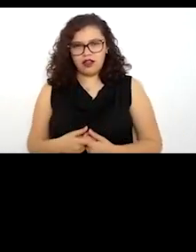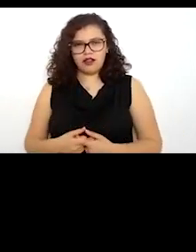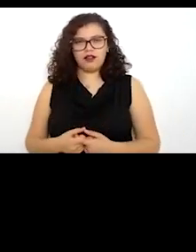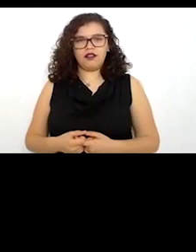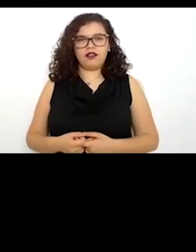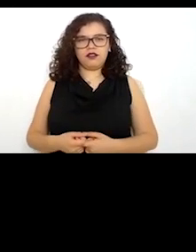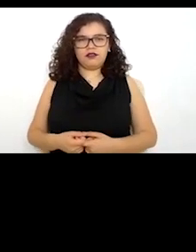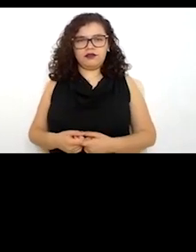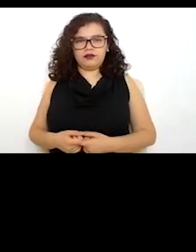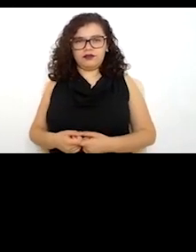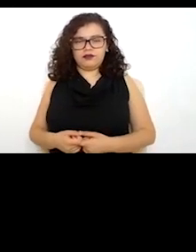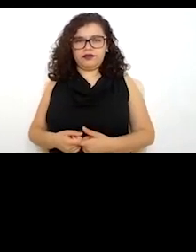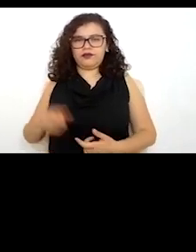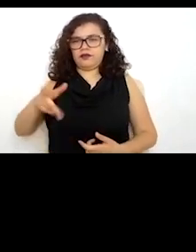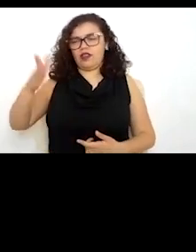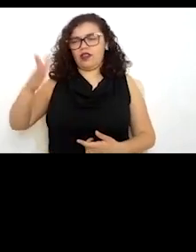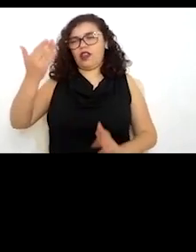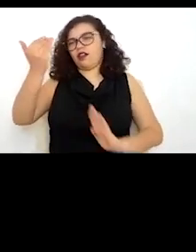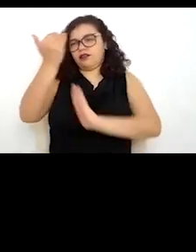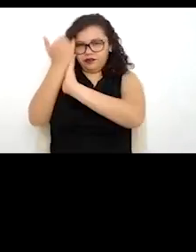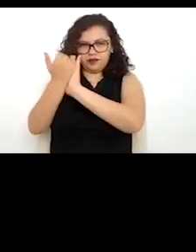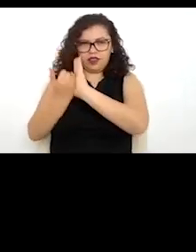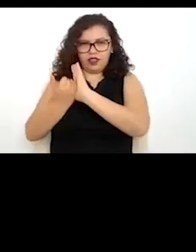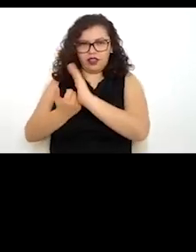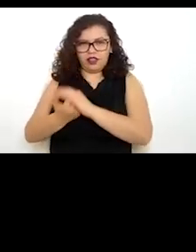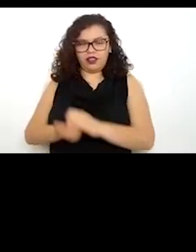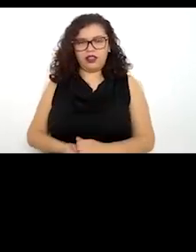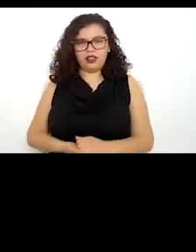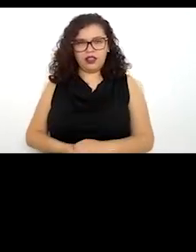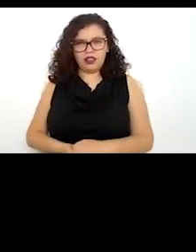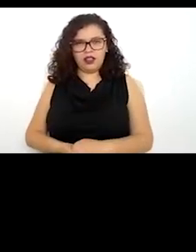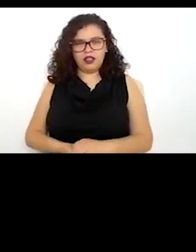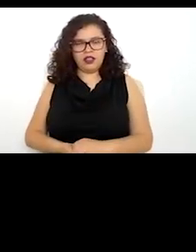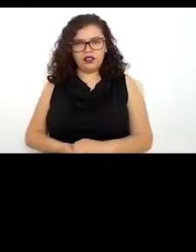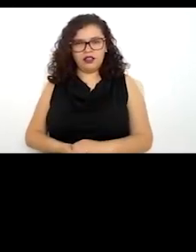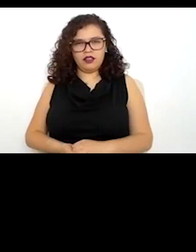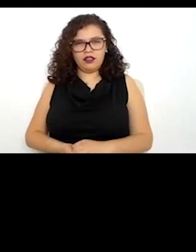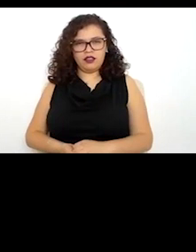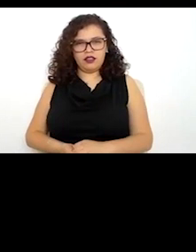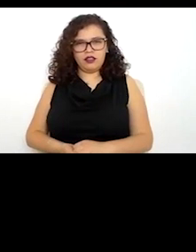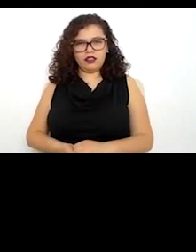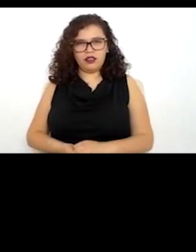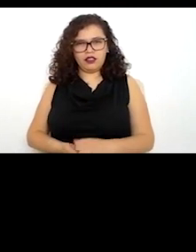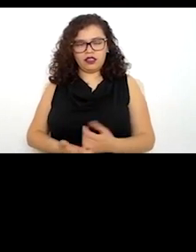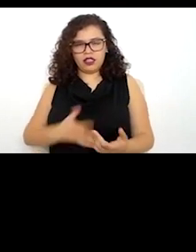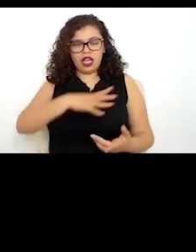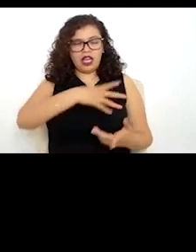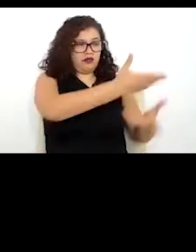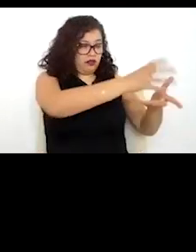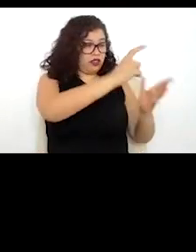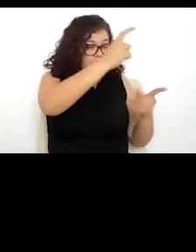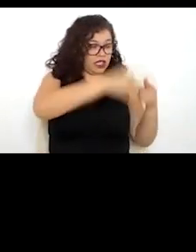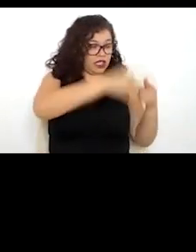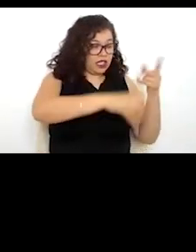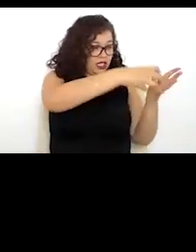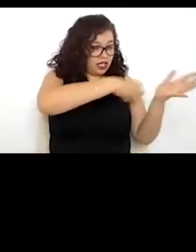deducciones es importante hacer mención que no se las está quedando el patrón, sino que las está reteniendo y las está dispersando a la persona correspondiente,